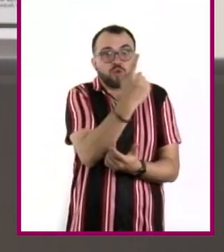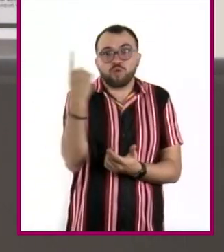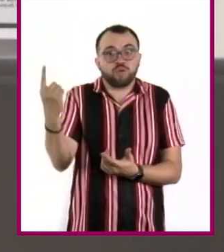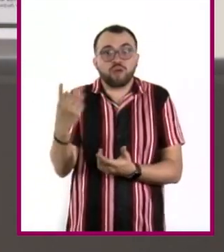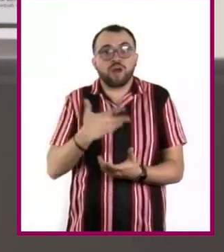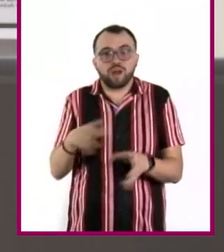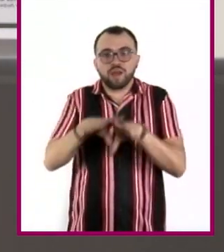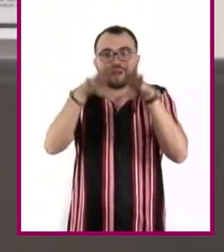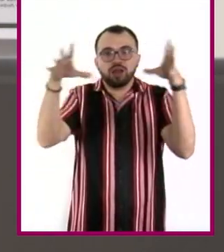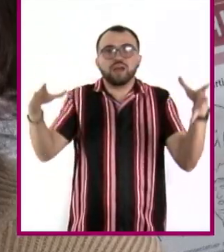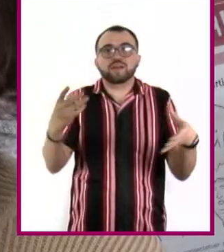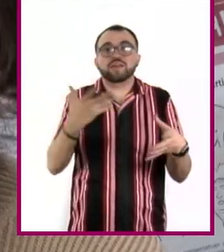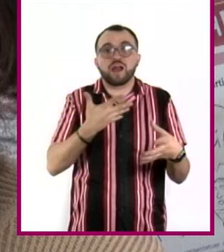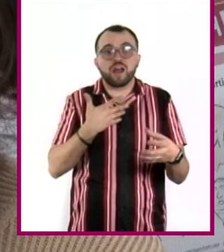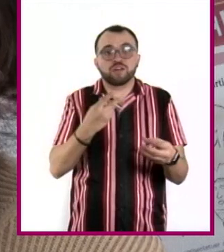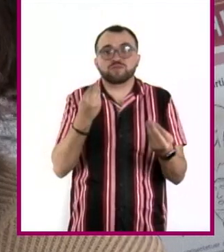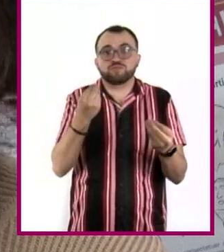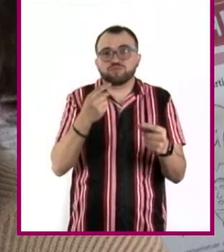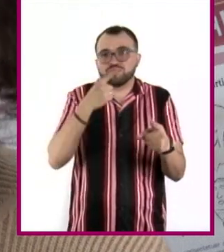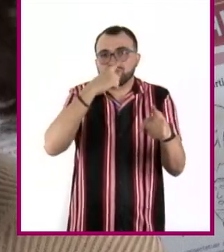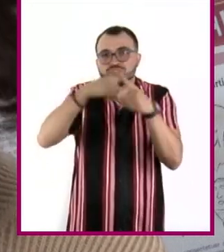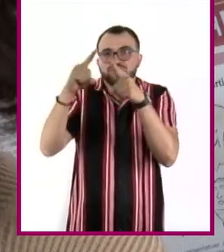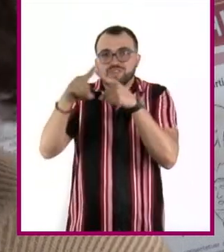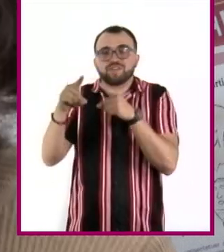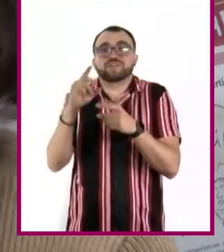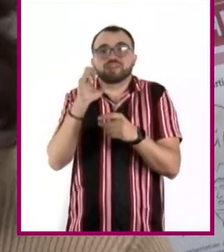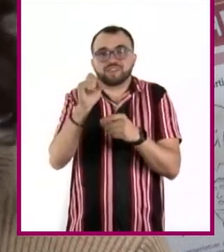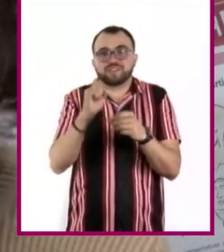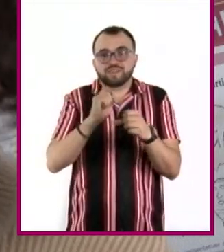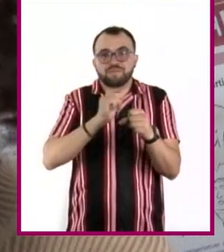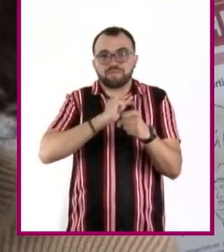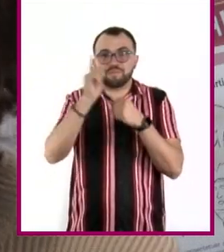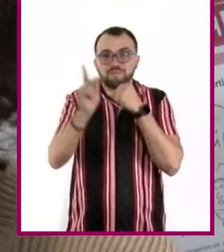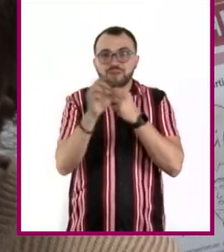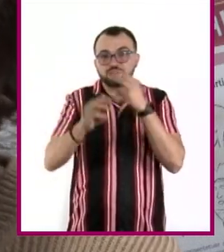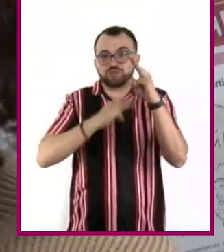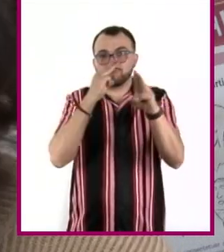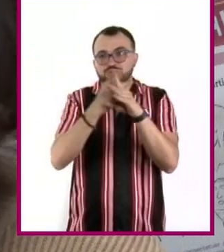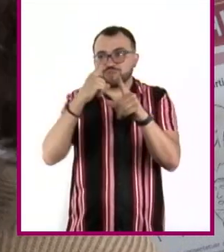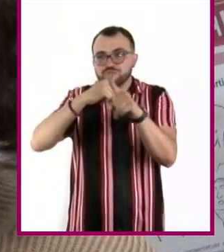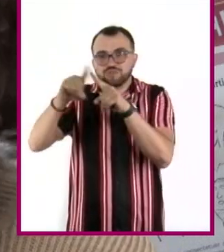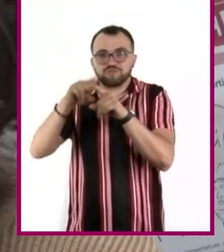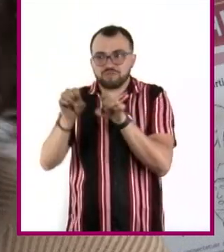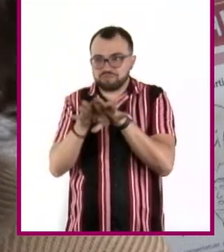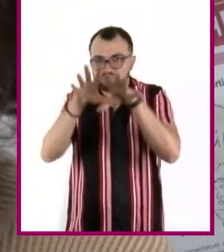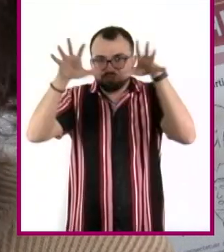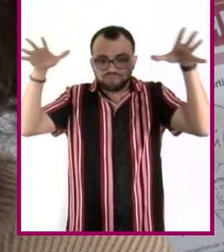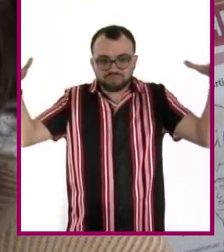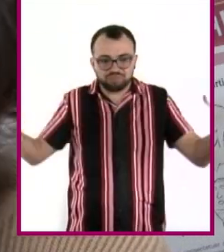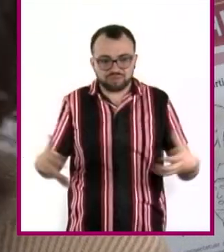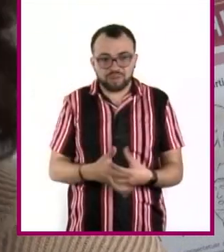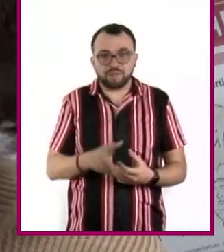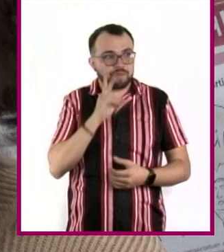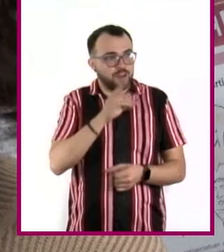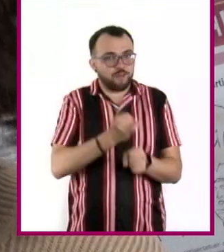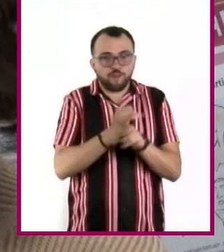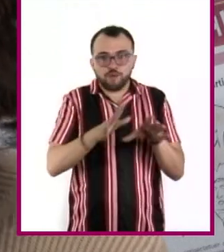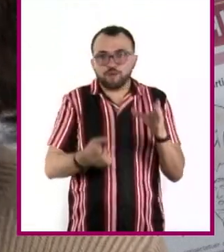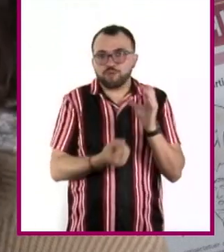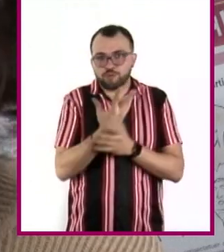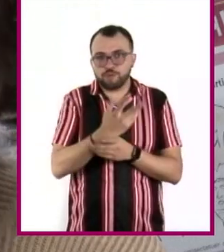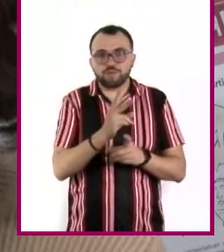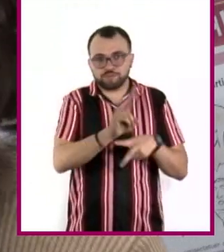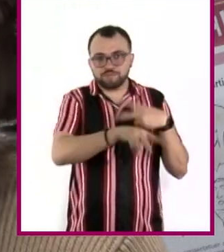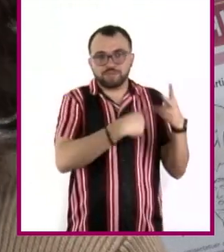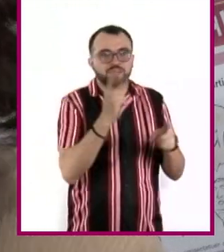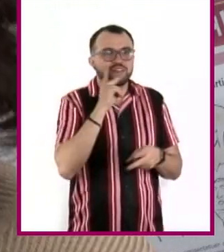a un sistema multipolar nunca antes visto. Mira, ya llegamos a una noción nueva. Tenemos que mandar esto a Mireia y seguir investigando